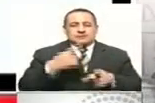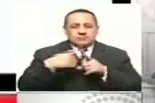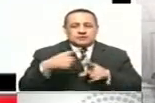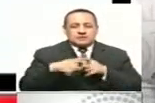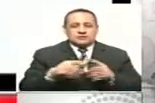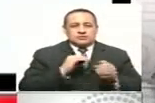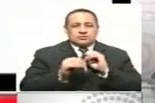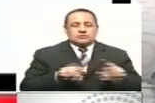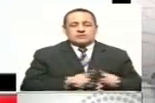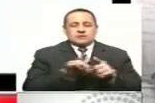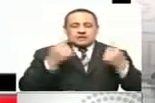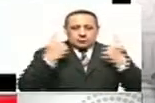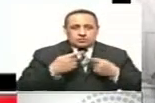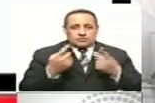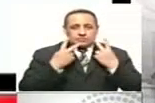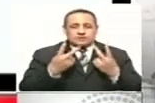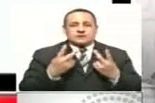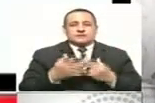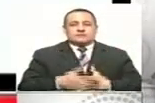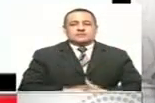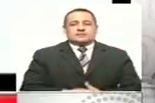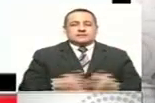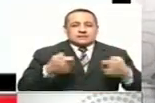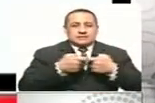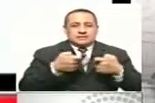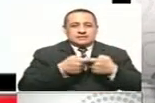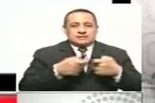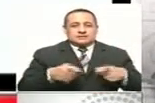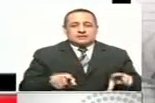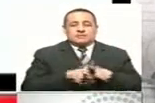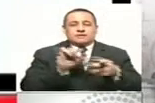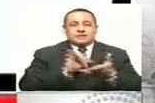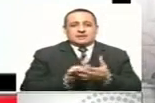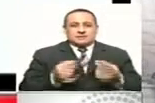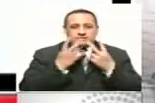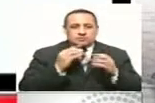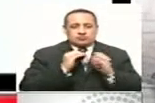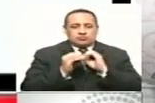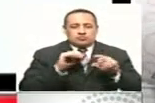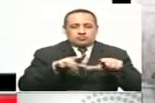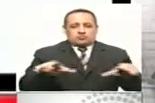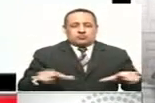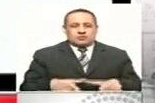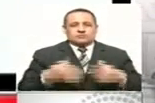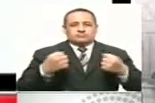soportado mediante un medio digital y se instala en un espacio físico. Entonces,